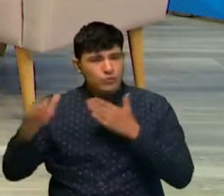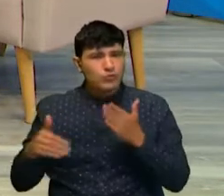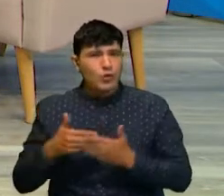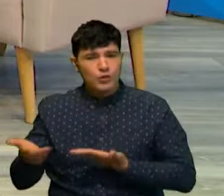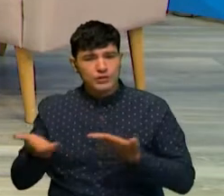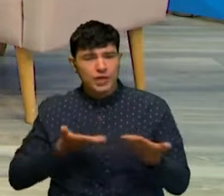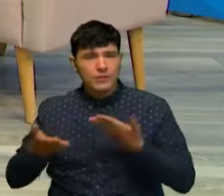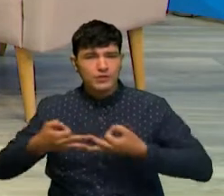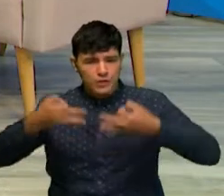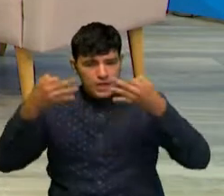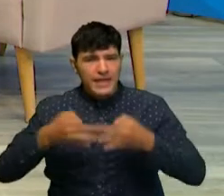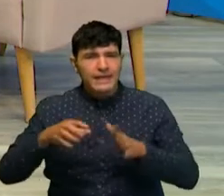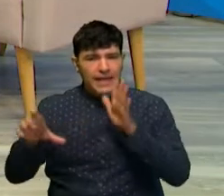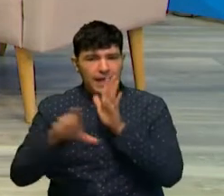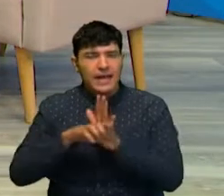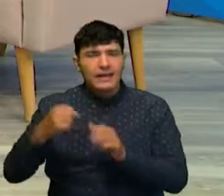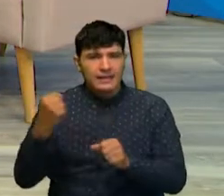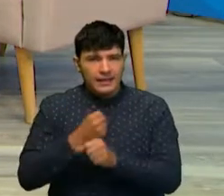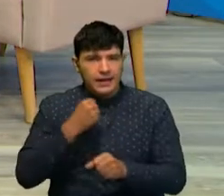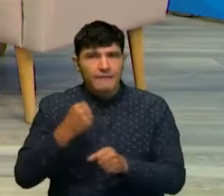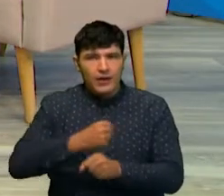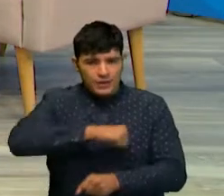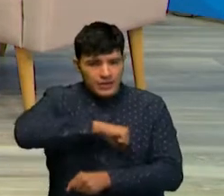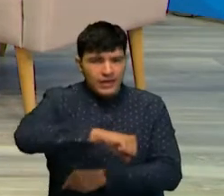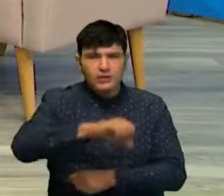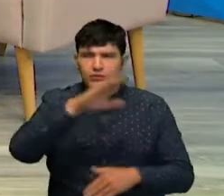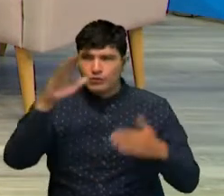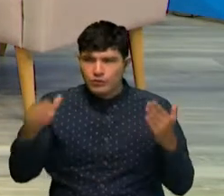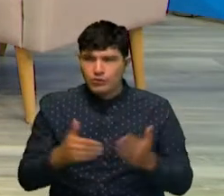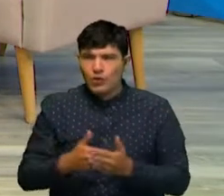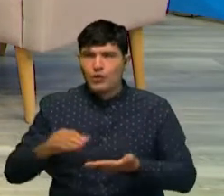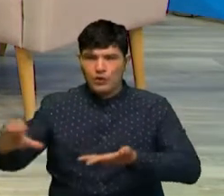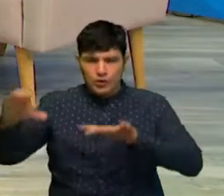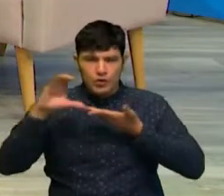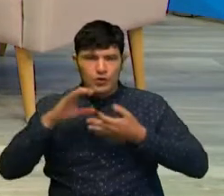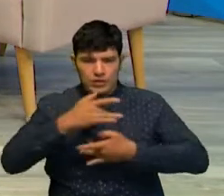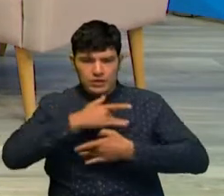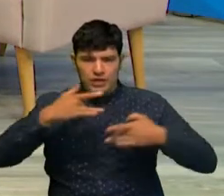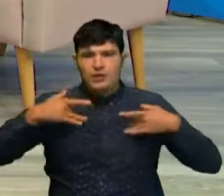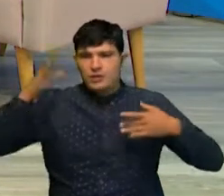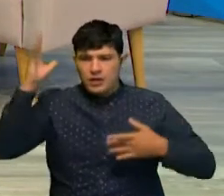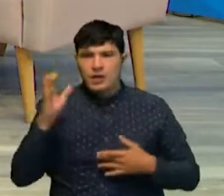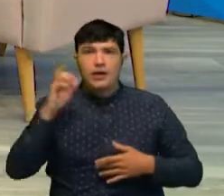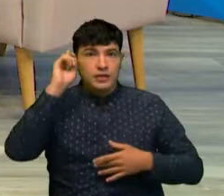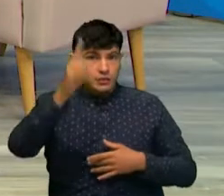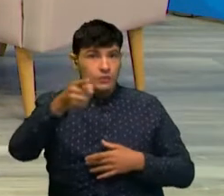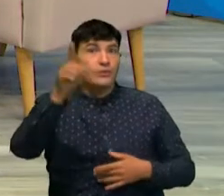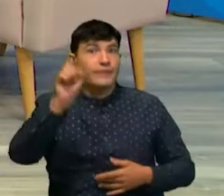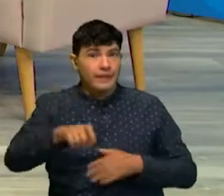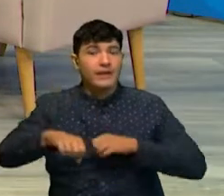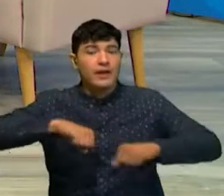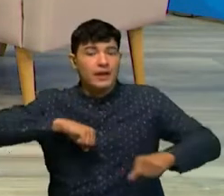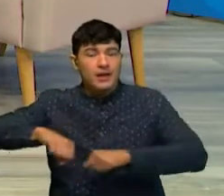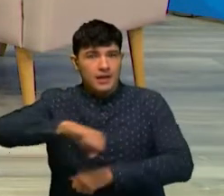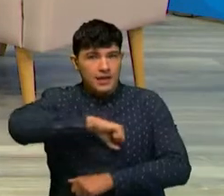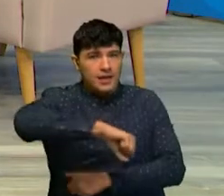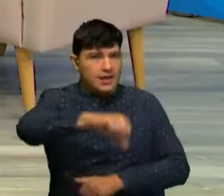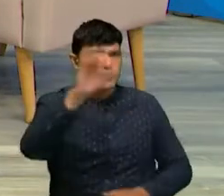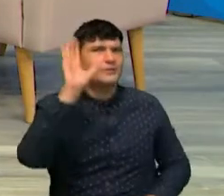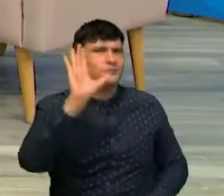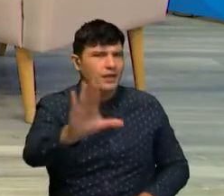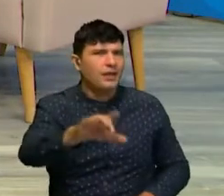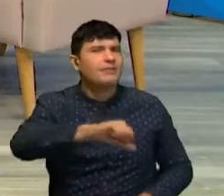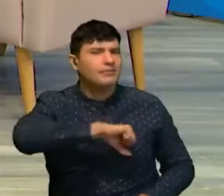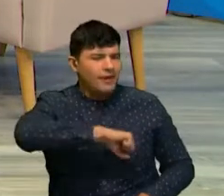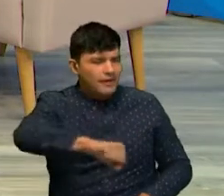que nos paguen todas las prestaciones sociales, que nos paguen todo lo de seguridad social. Actuemos en derecho y ustedes tienen su derecho. Que no se dejen